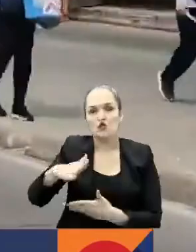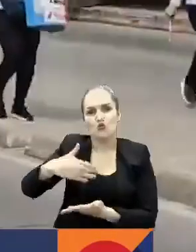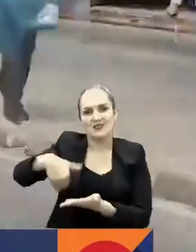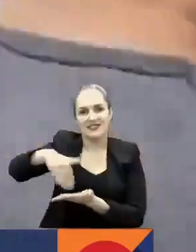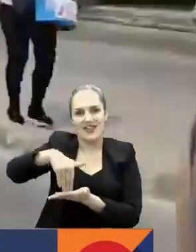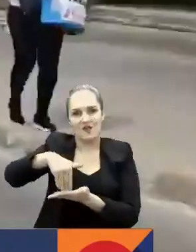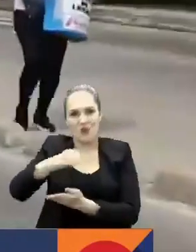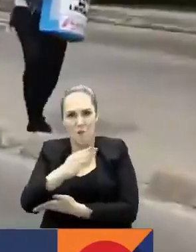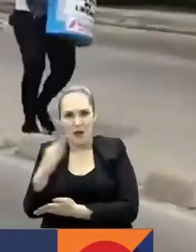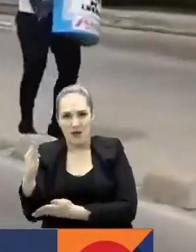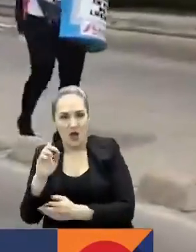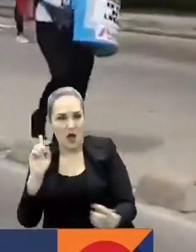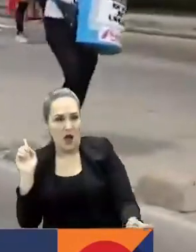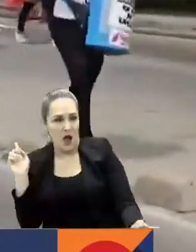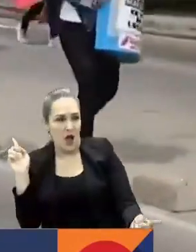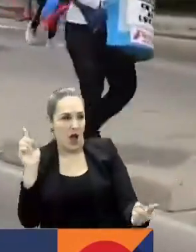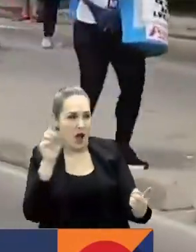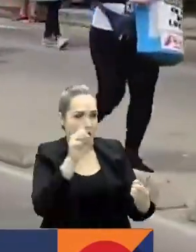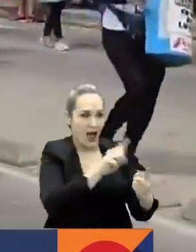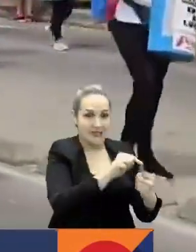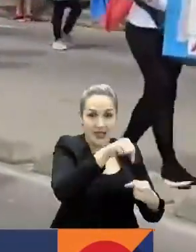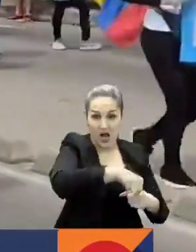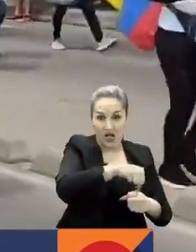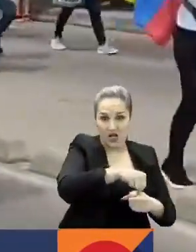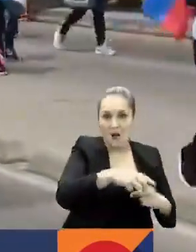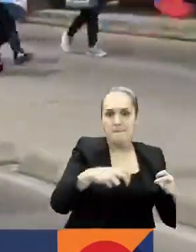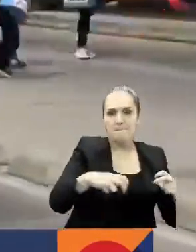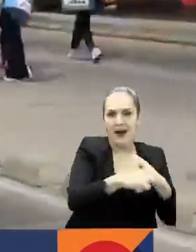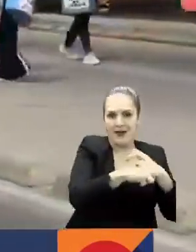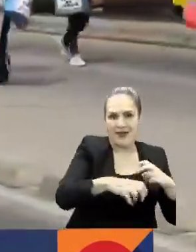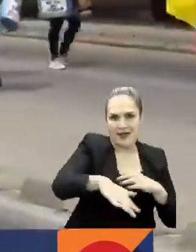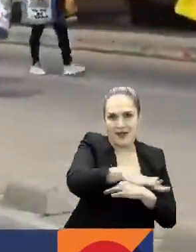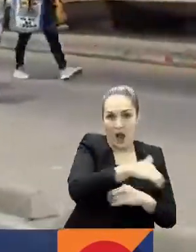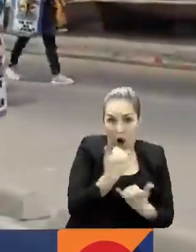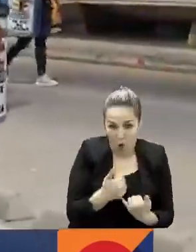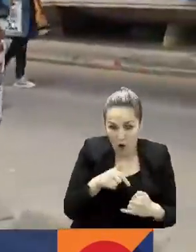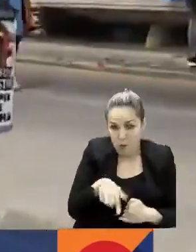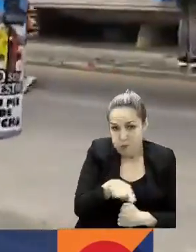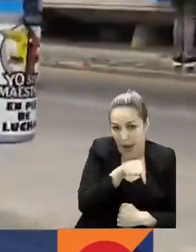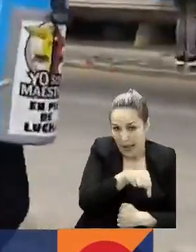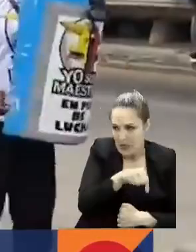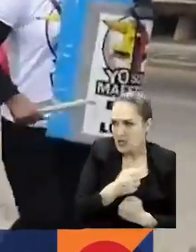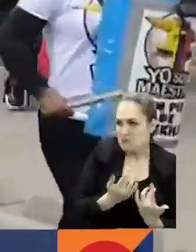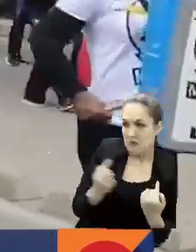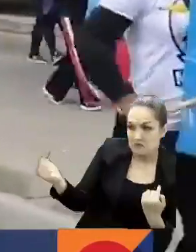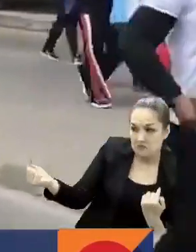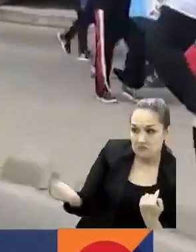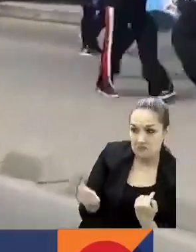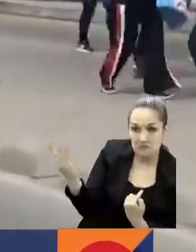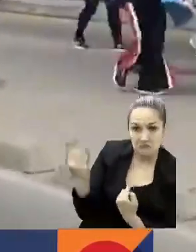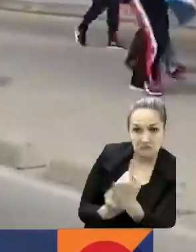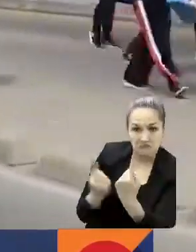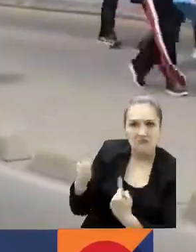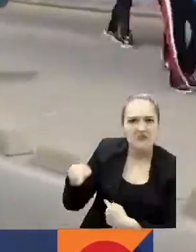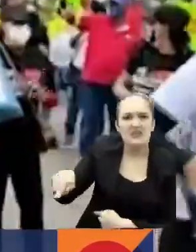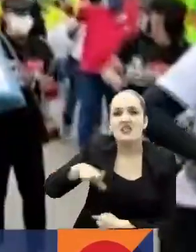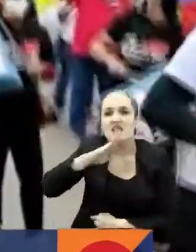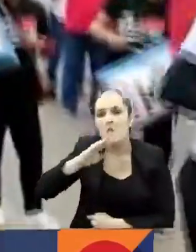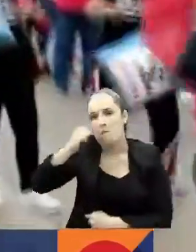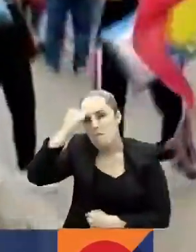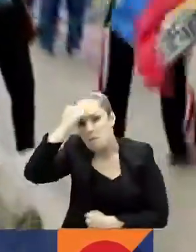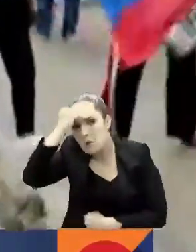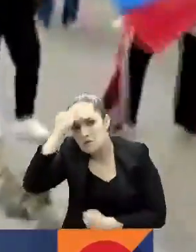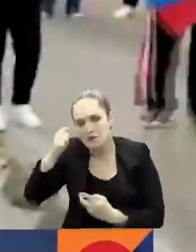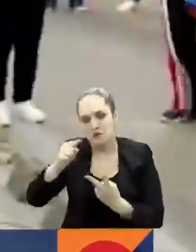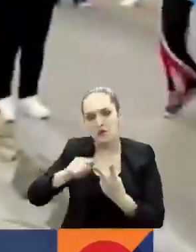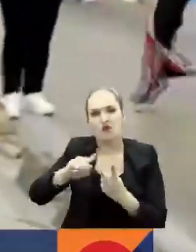hasta este punto, el Parque Sur y Salcedo, donde nos encontramos ubicados en este momento. A la marcha se espera que asistan maestros, centrales obreras